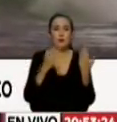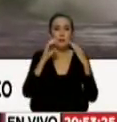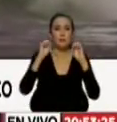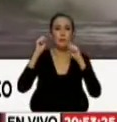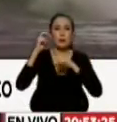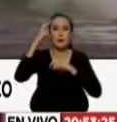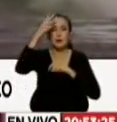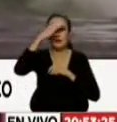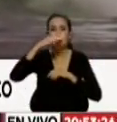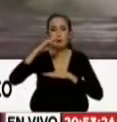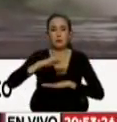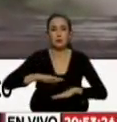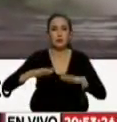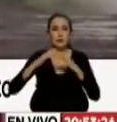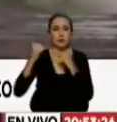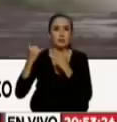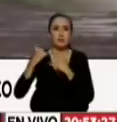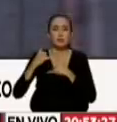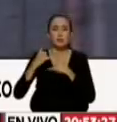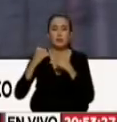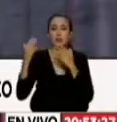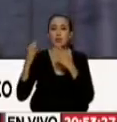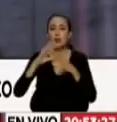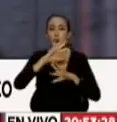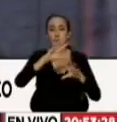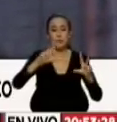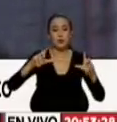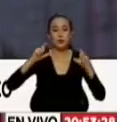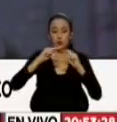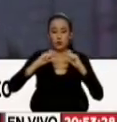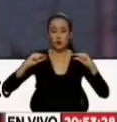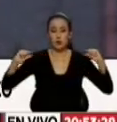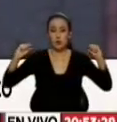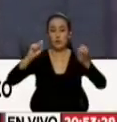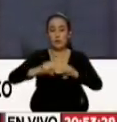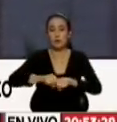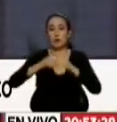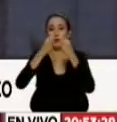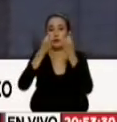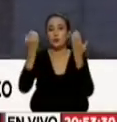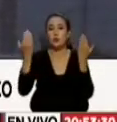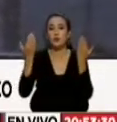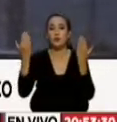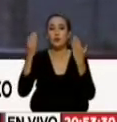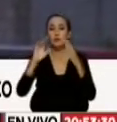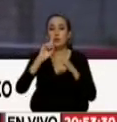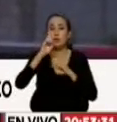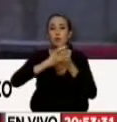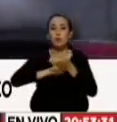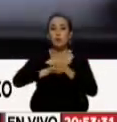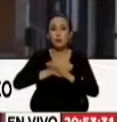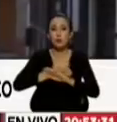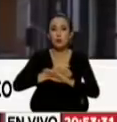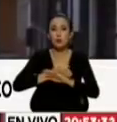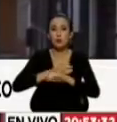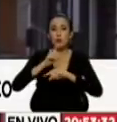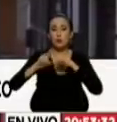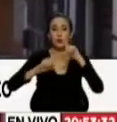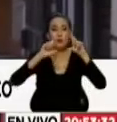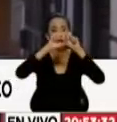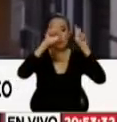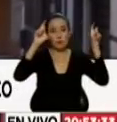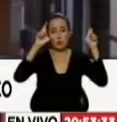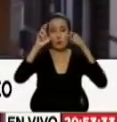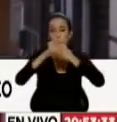sido causada, según las autoridades, por el robo de una tubería. El incidente se produce un día después de que empresas del